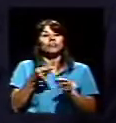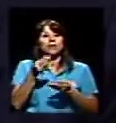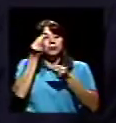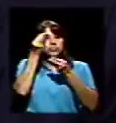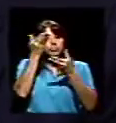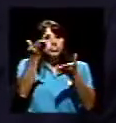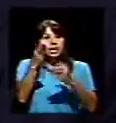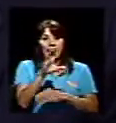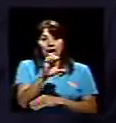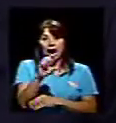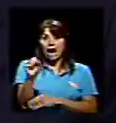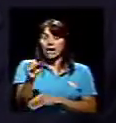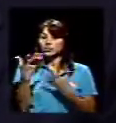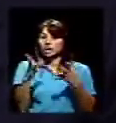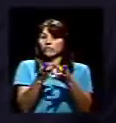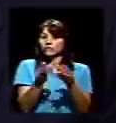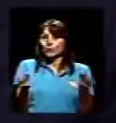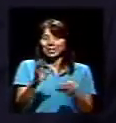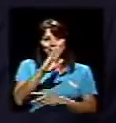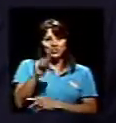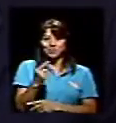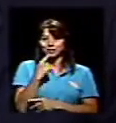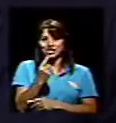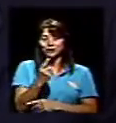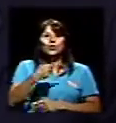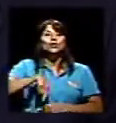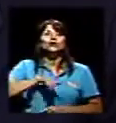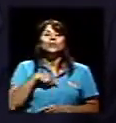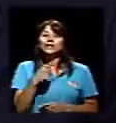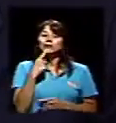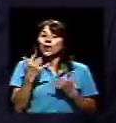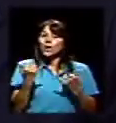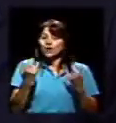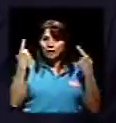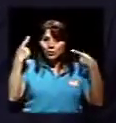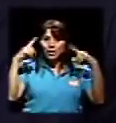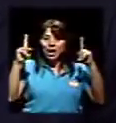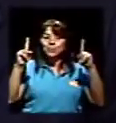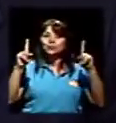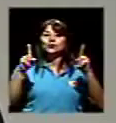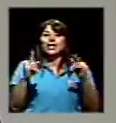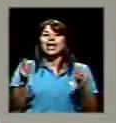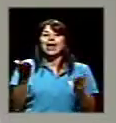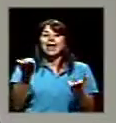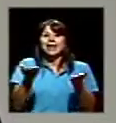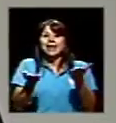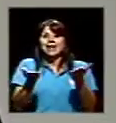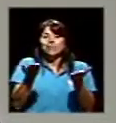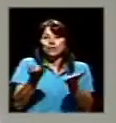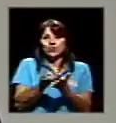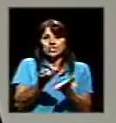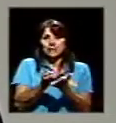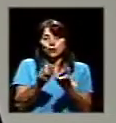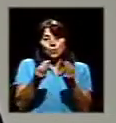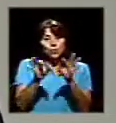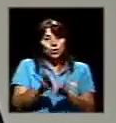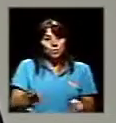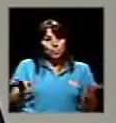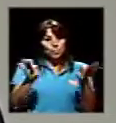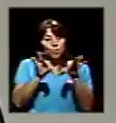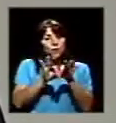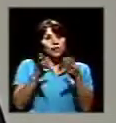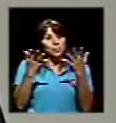lo hemos dicho en esos términos, lo que hemos dicho es que hemos encontrado una zona de equilibrio financiero. Y eso es importante porque la gente ha empezado a